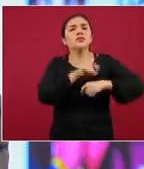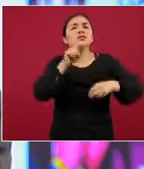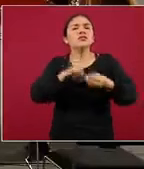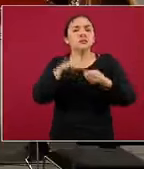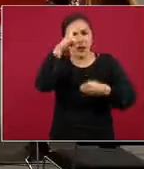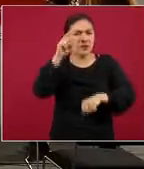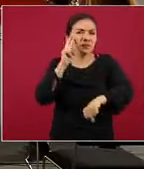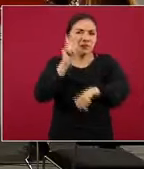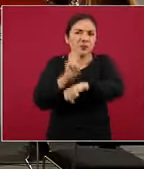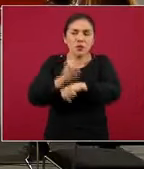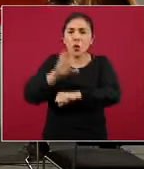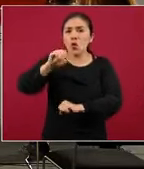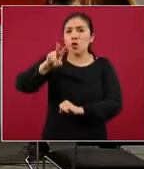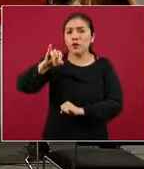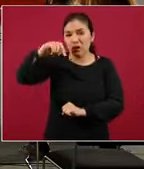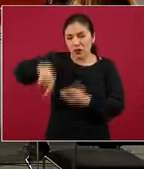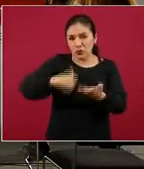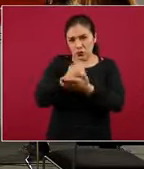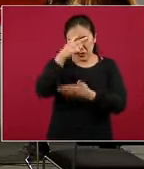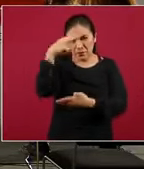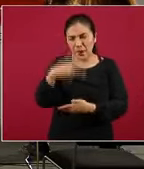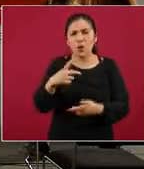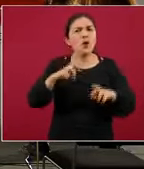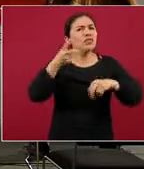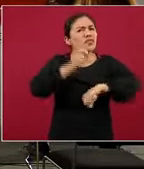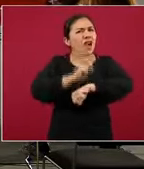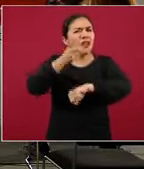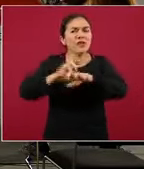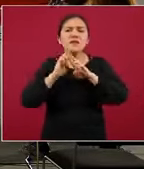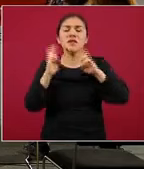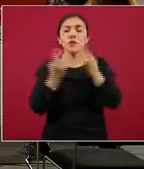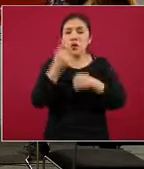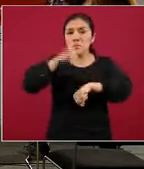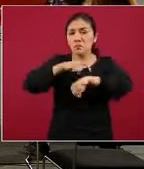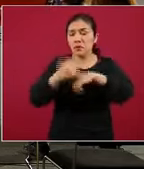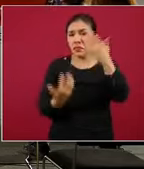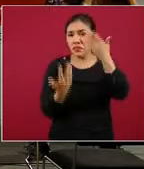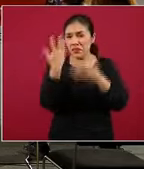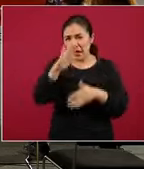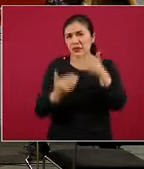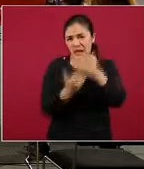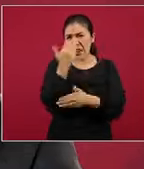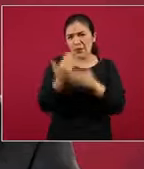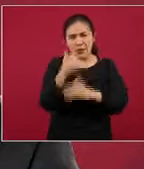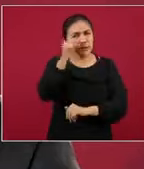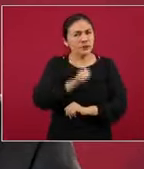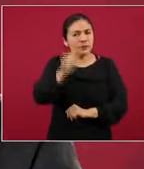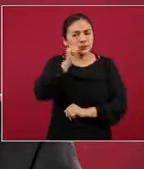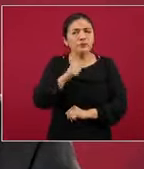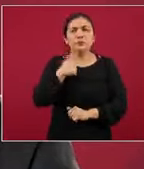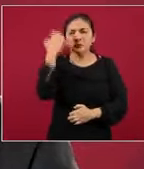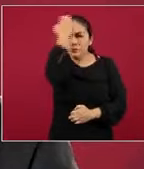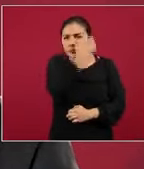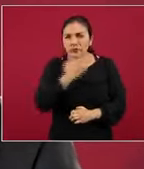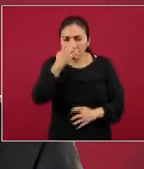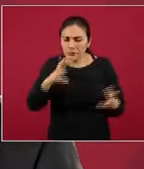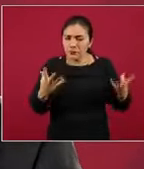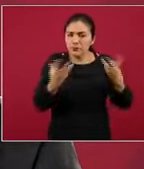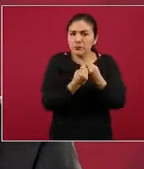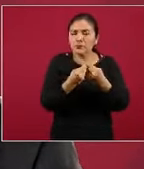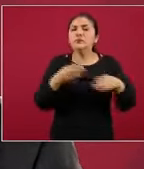COVID de la Ciudad de México, que se reúne todos los días a las 10 de la mañana, evaluamos conjuntamente la situación.